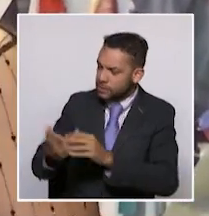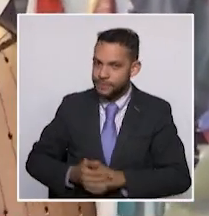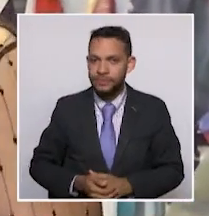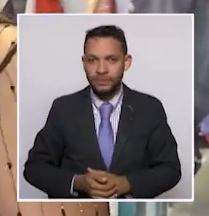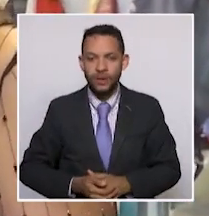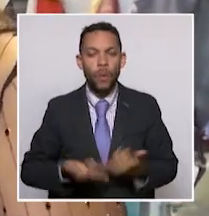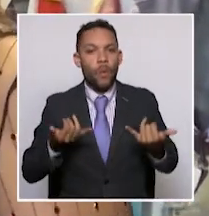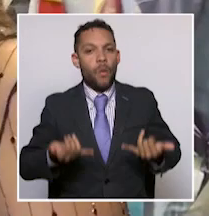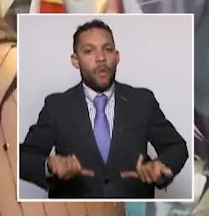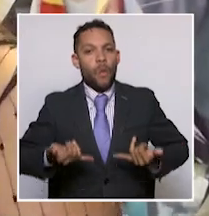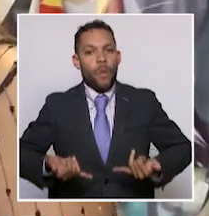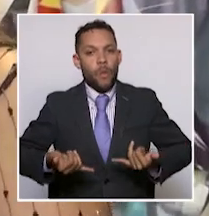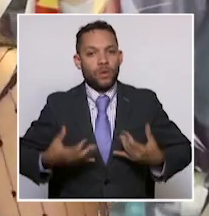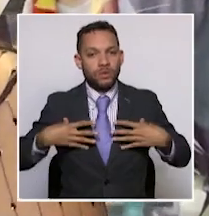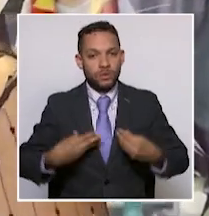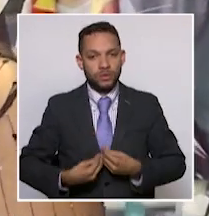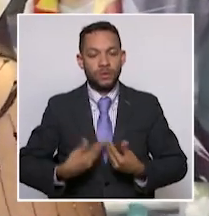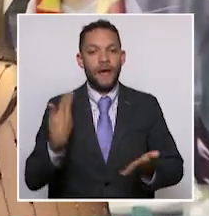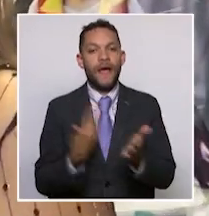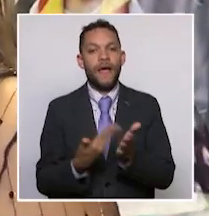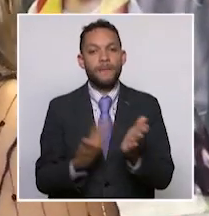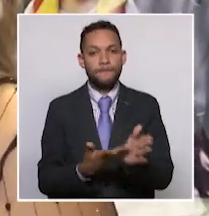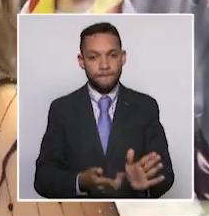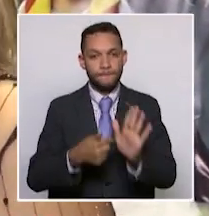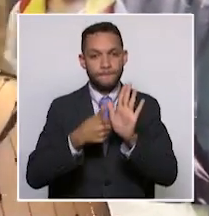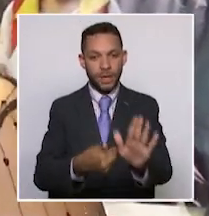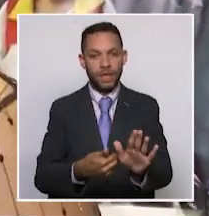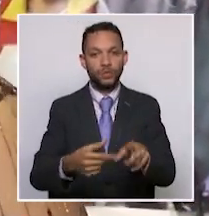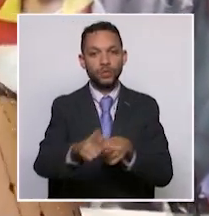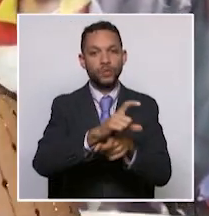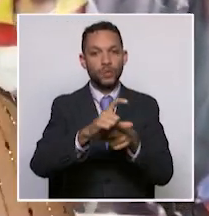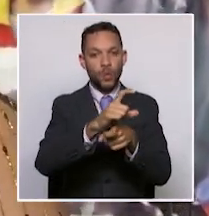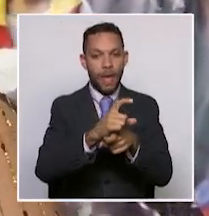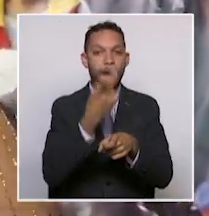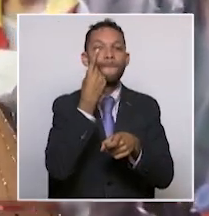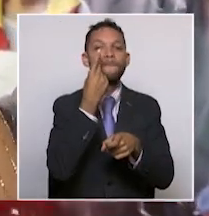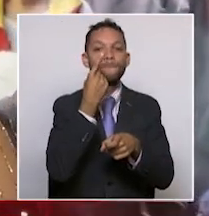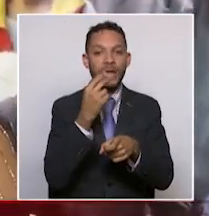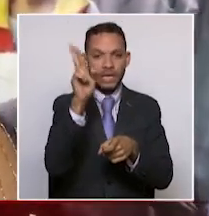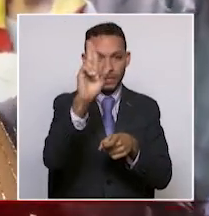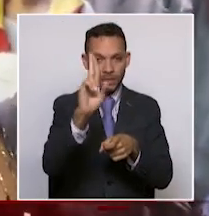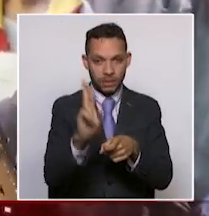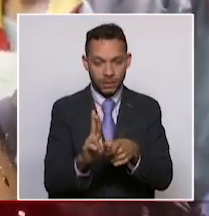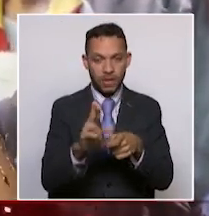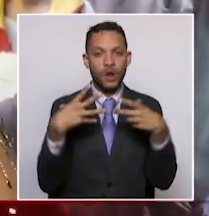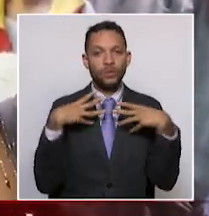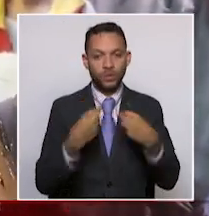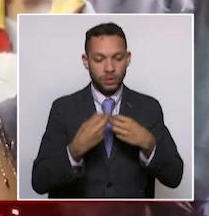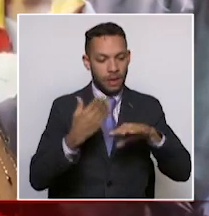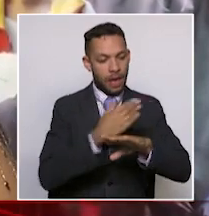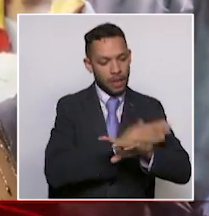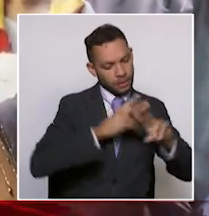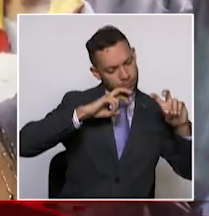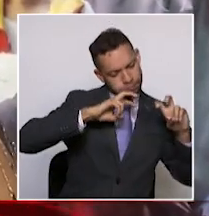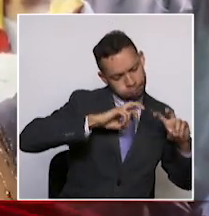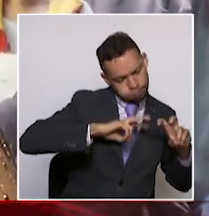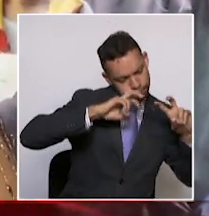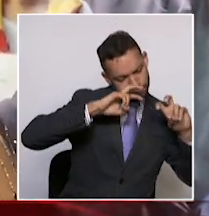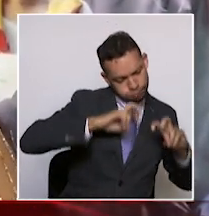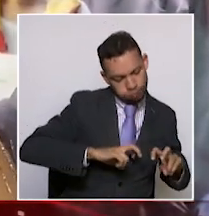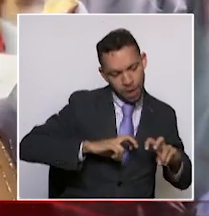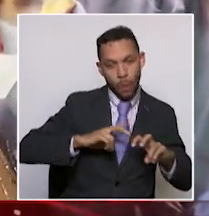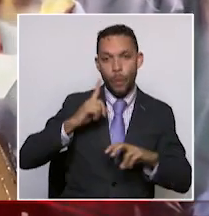través de una publicación queremos compartir con la ciudadanía pereirana y risaraldense los resultados de este primer año, por así decirlo,